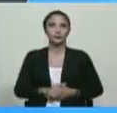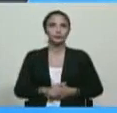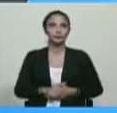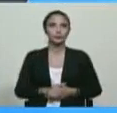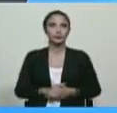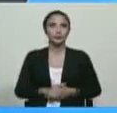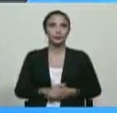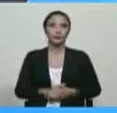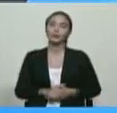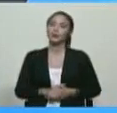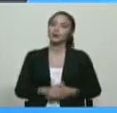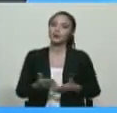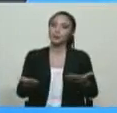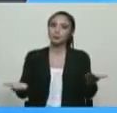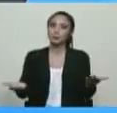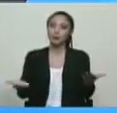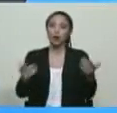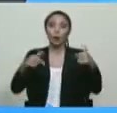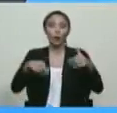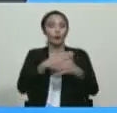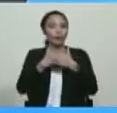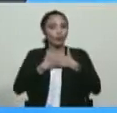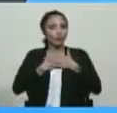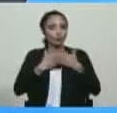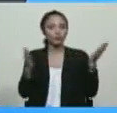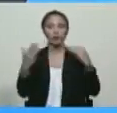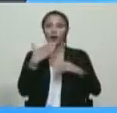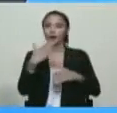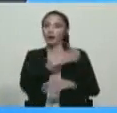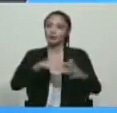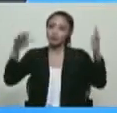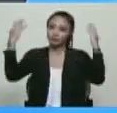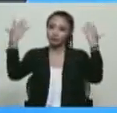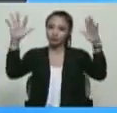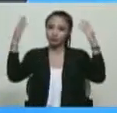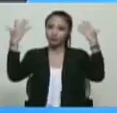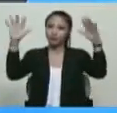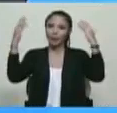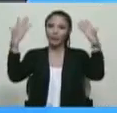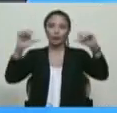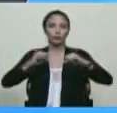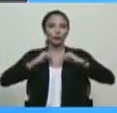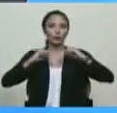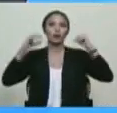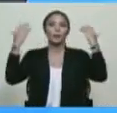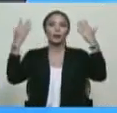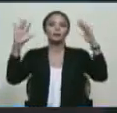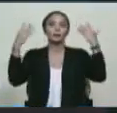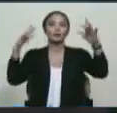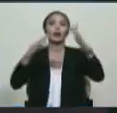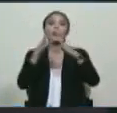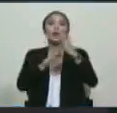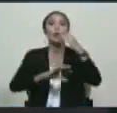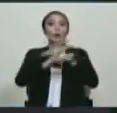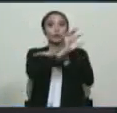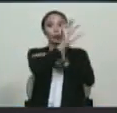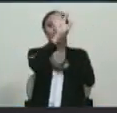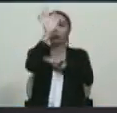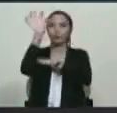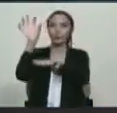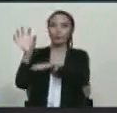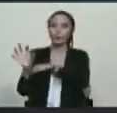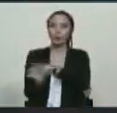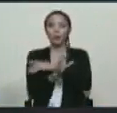Moro, queremos dar nuestro agradecimiento y un aplauso también a los países que están participando en